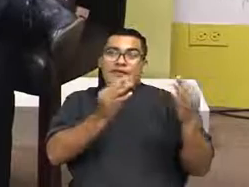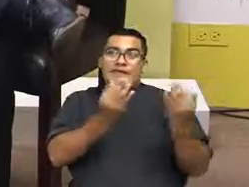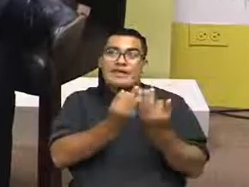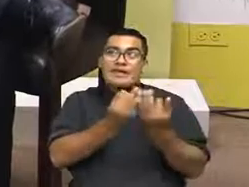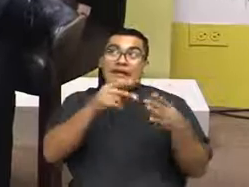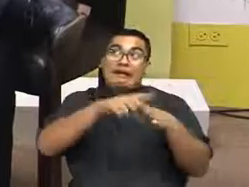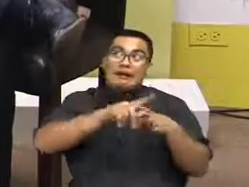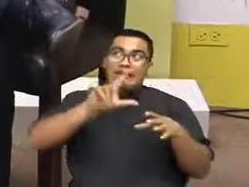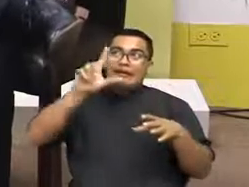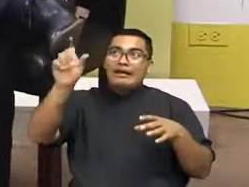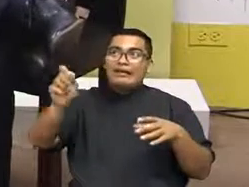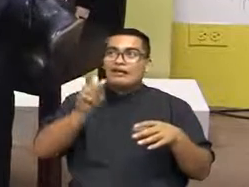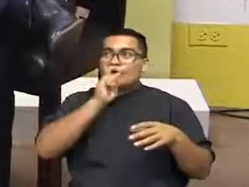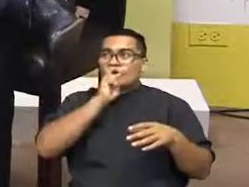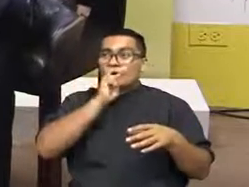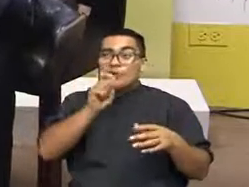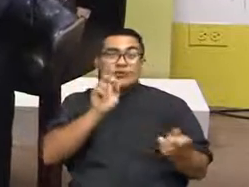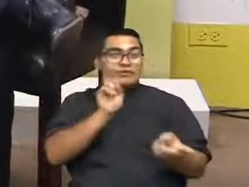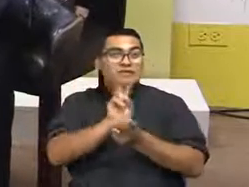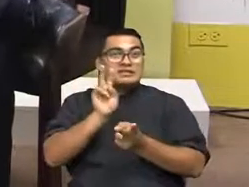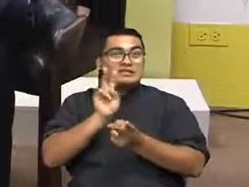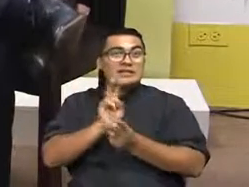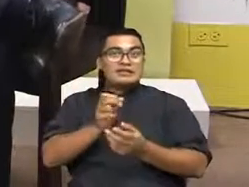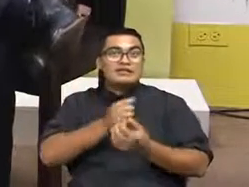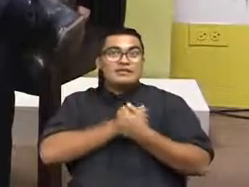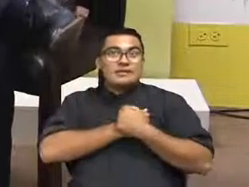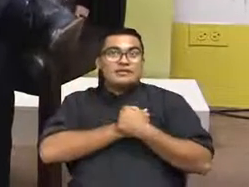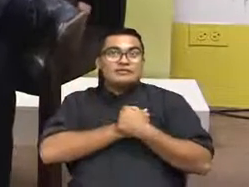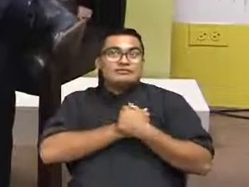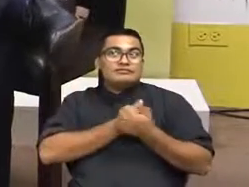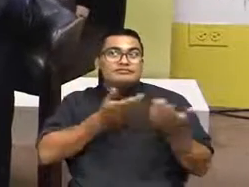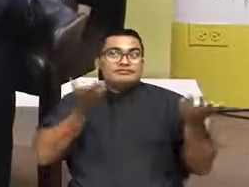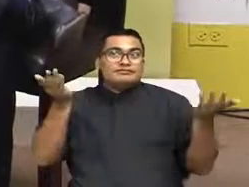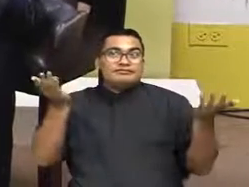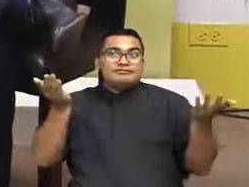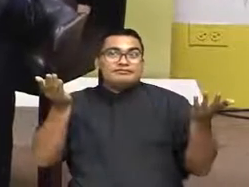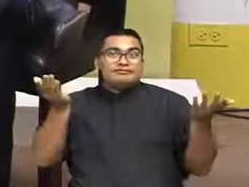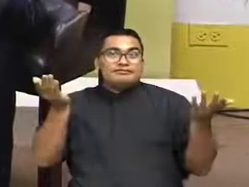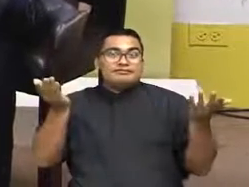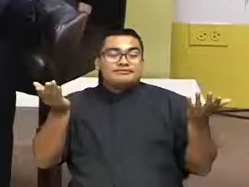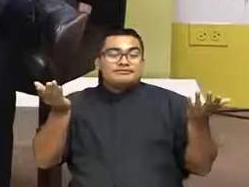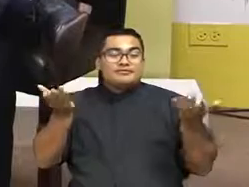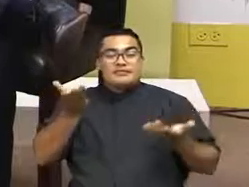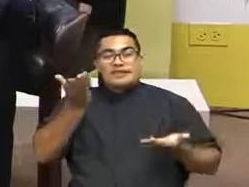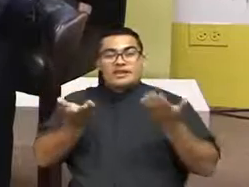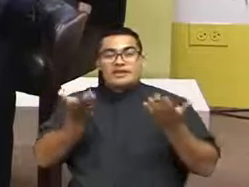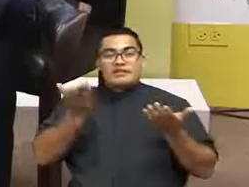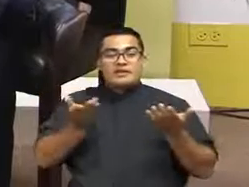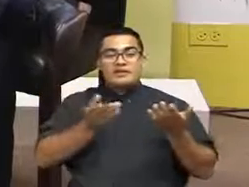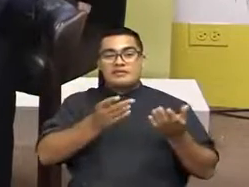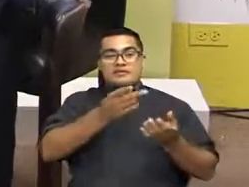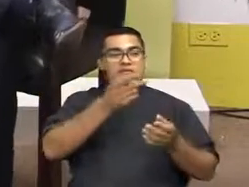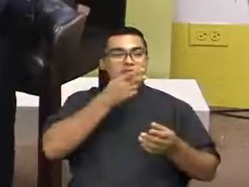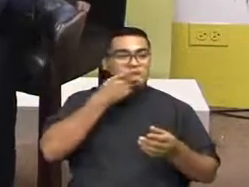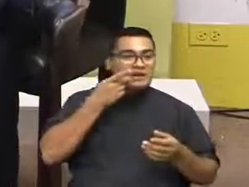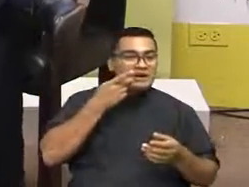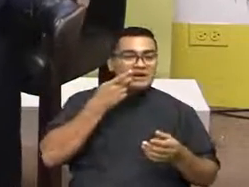primos y parientes, el amor es más ardiente. Así es. Da por eso, precisamente, porque hay una relación entre